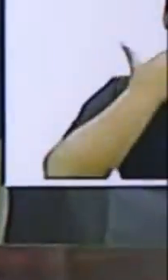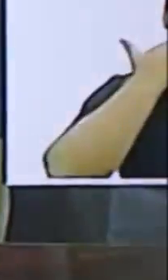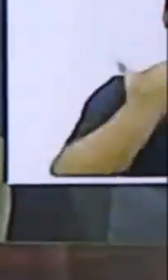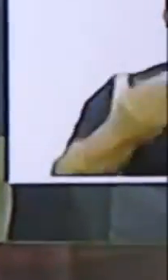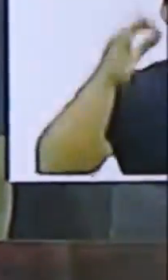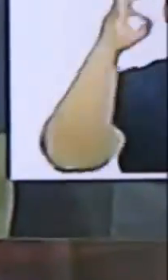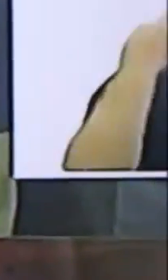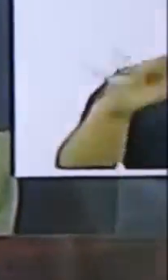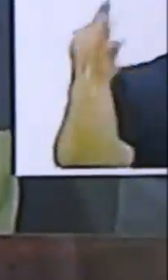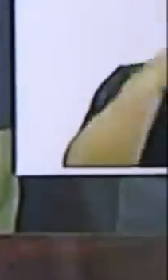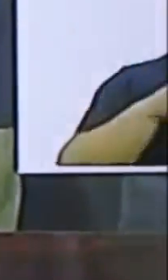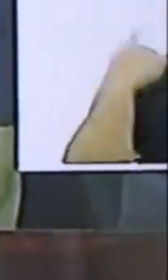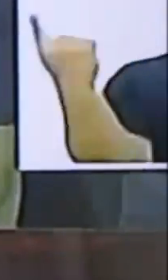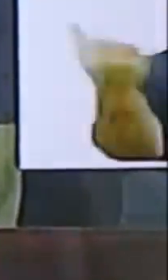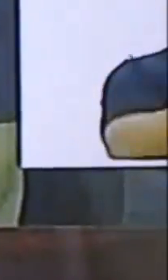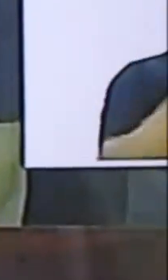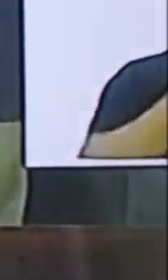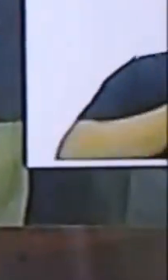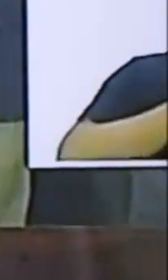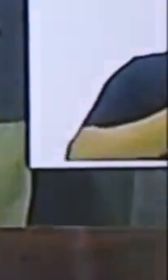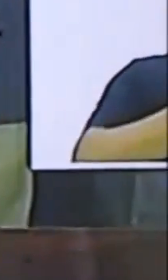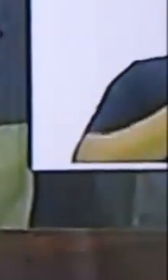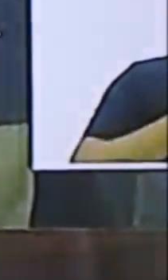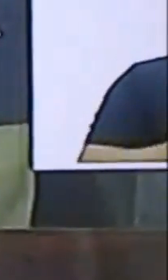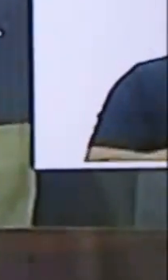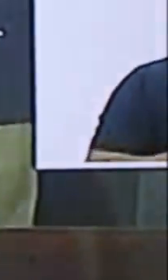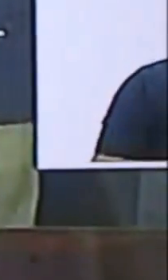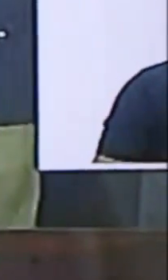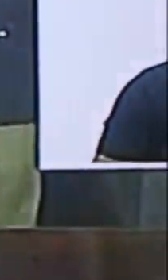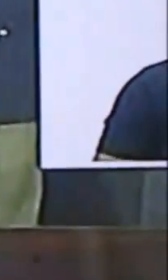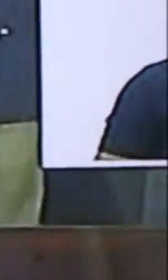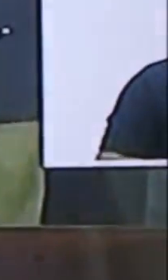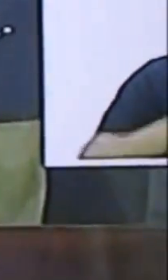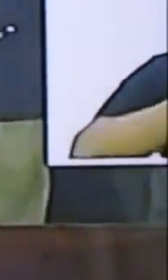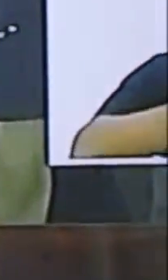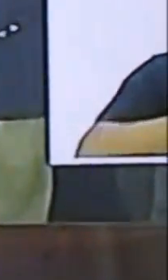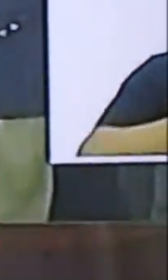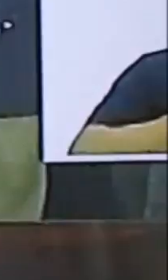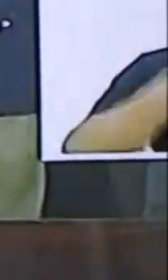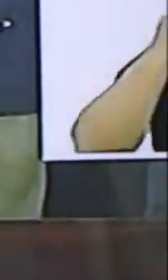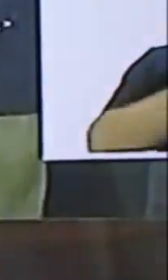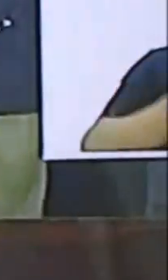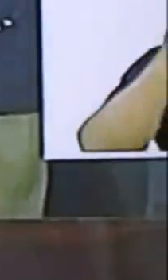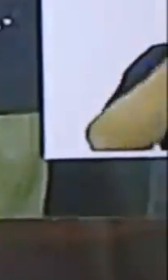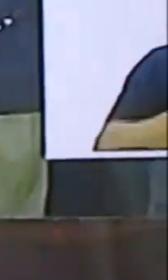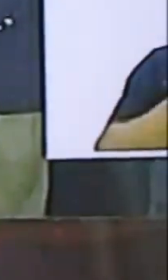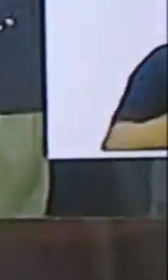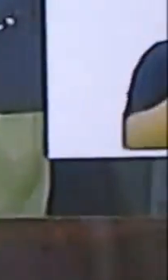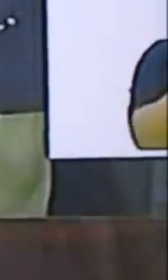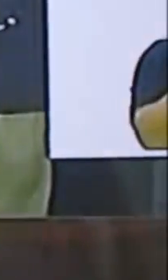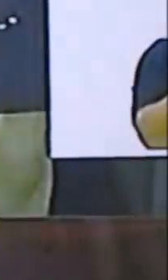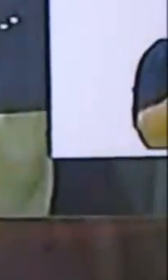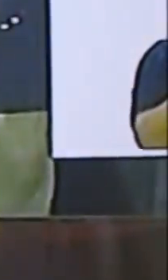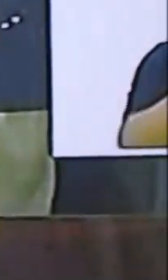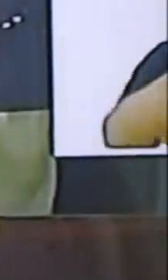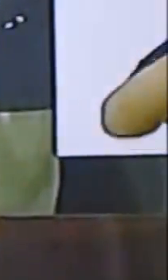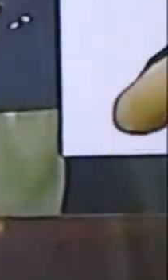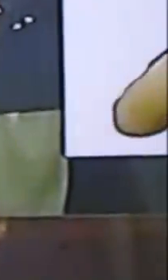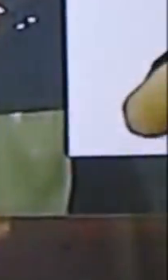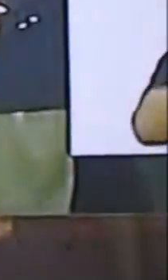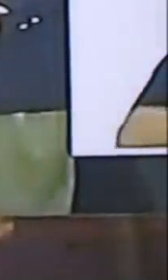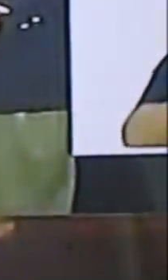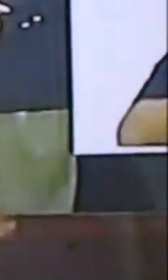con todo mi corazón. He trabajado casi 60 años de mi vida con